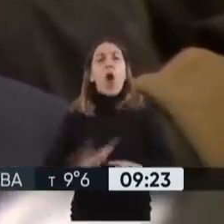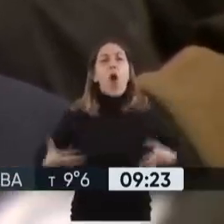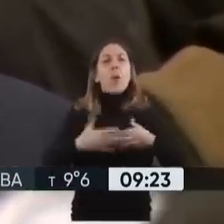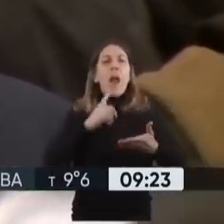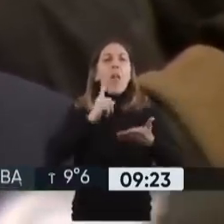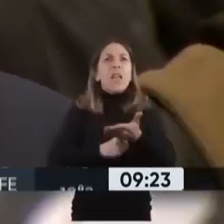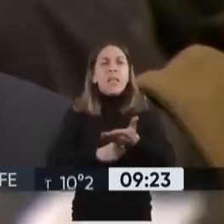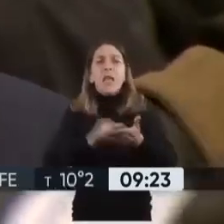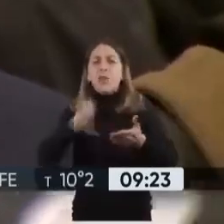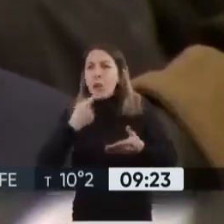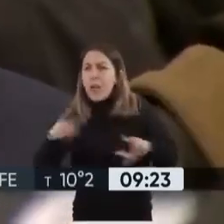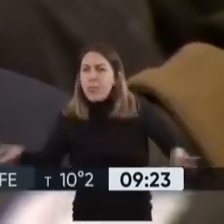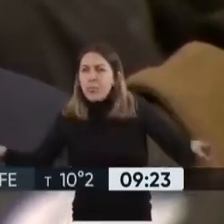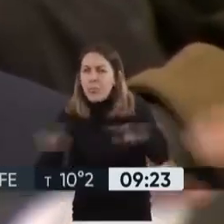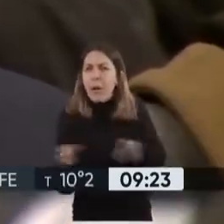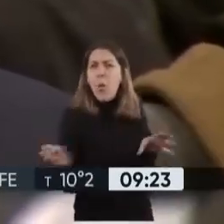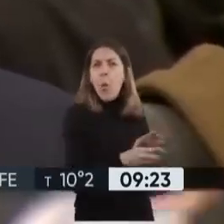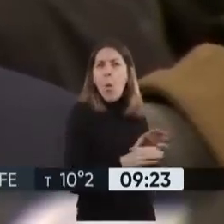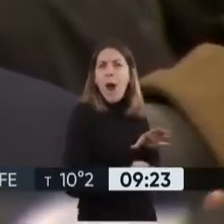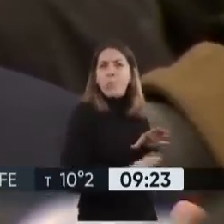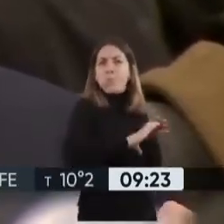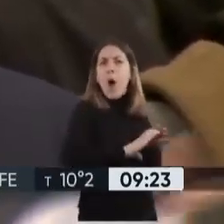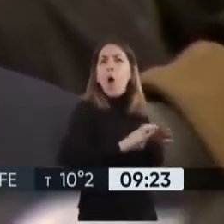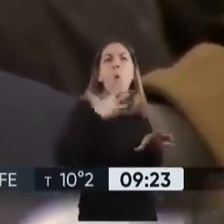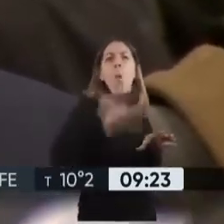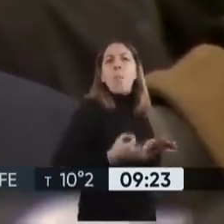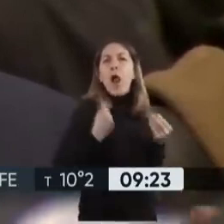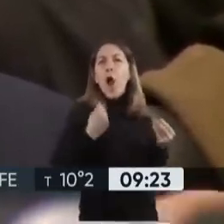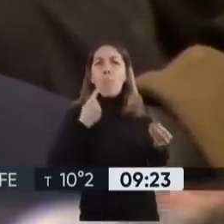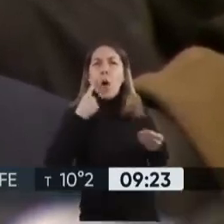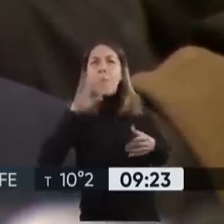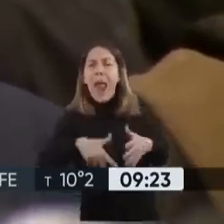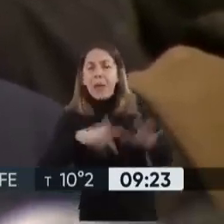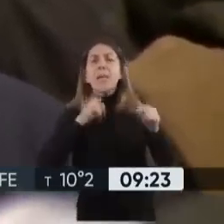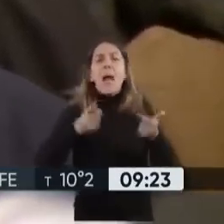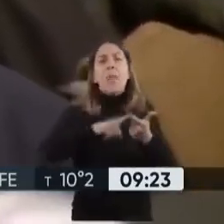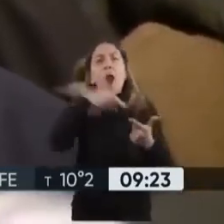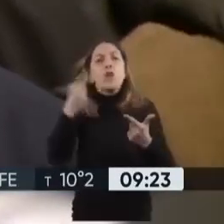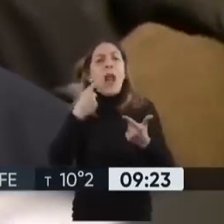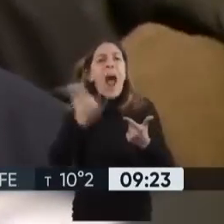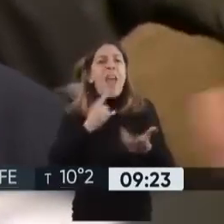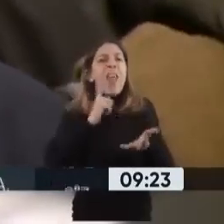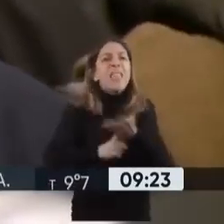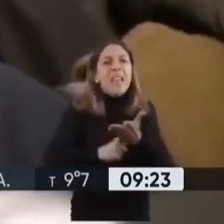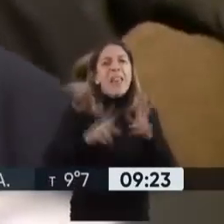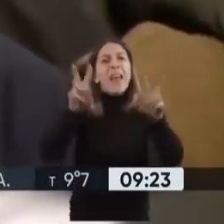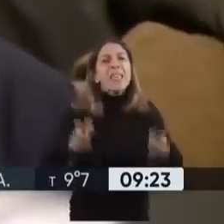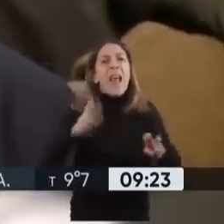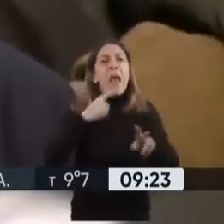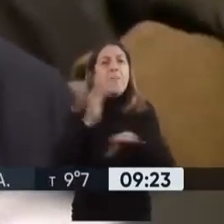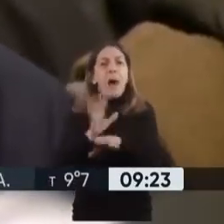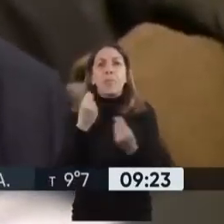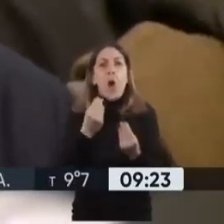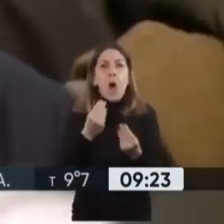efectivamente puede cumplir esta está meta y segundo si tienen alguna medida en particular para combatir un poco lo que es la brecha cambiaria